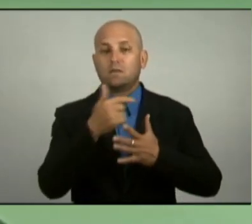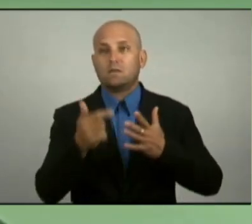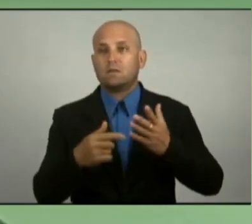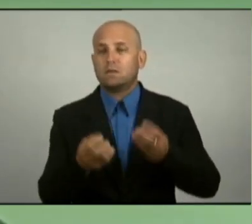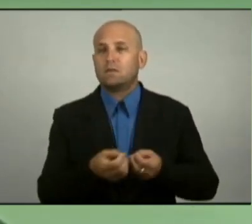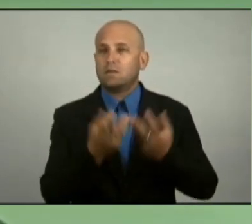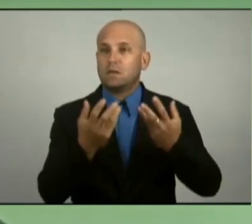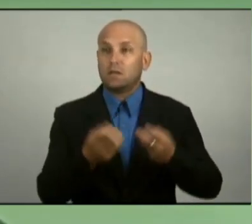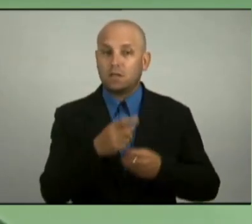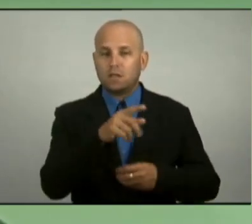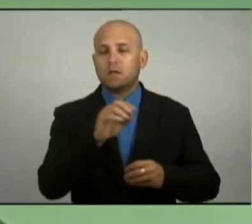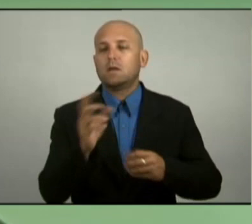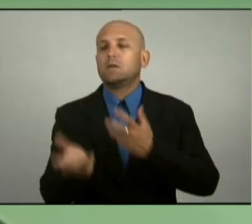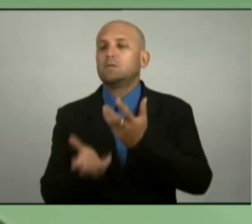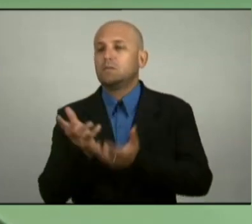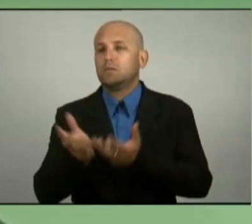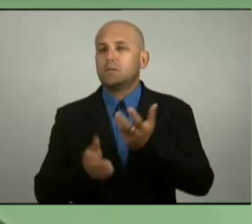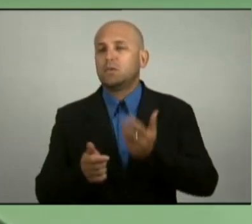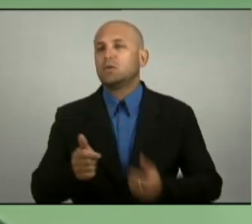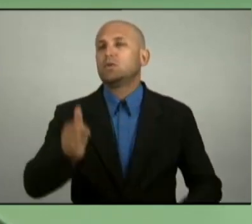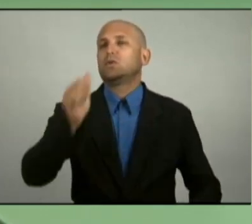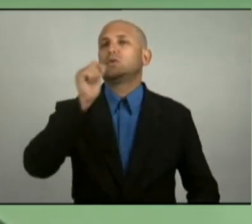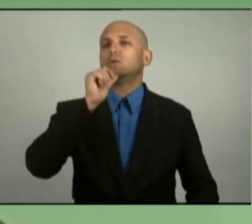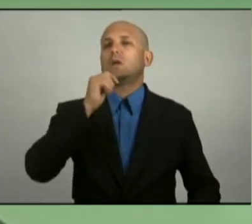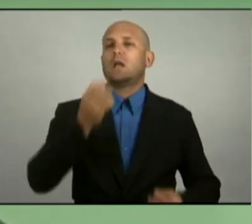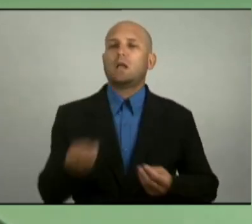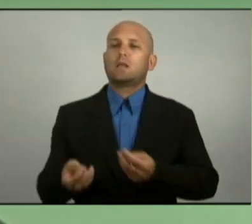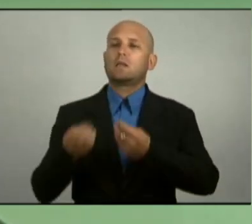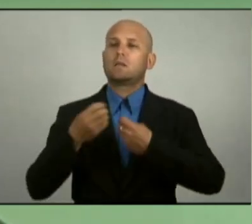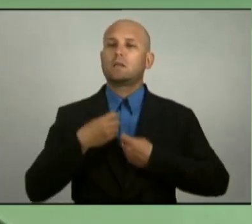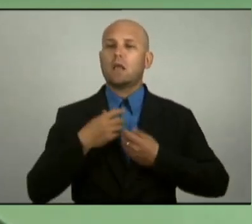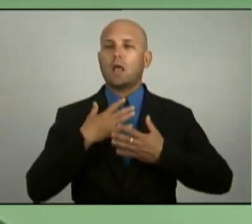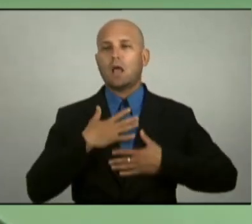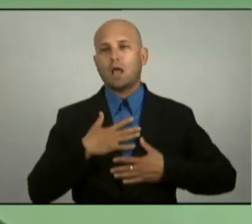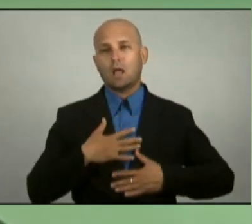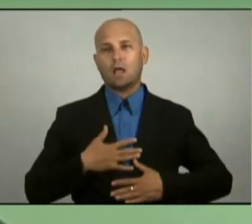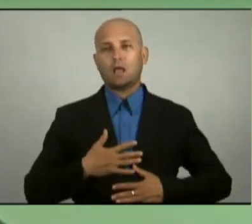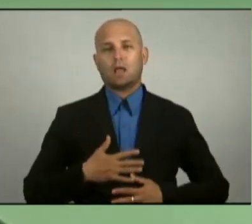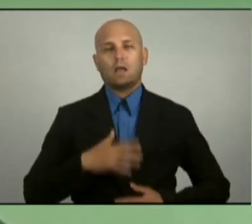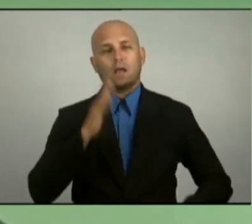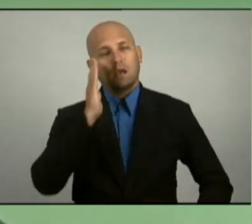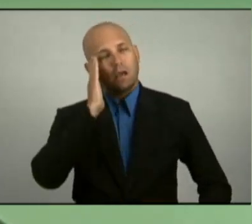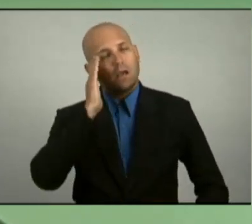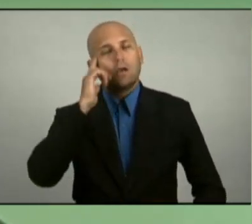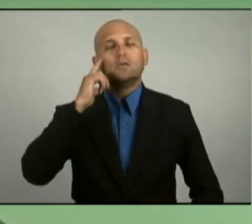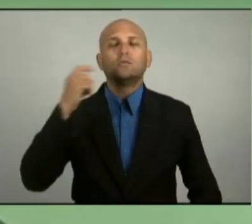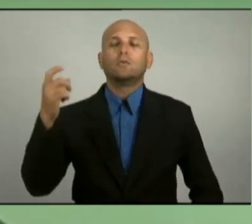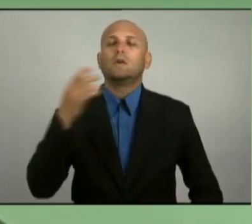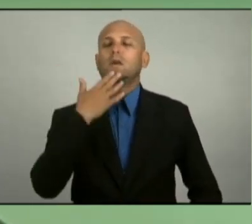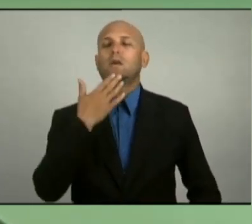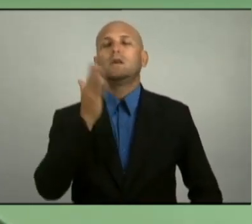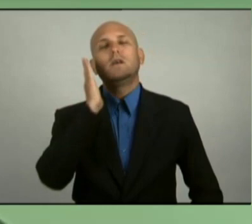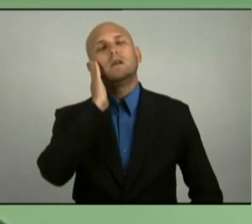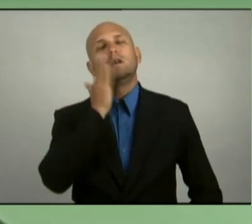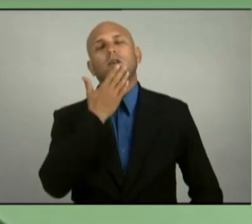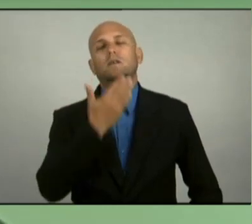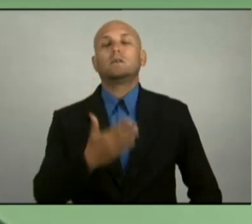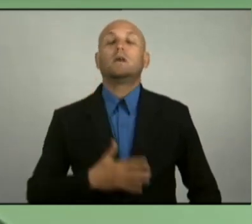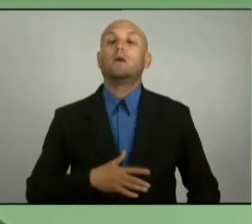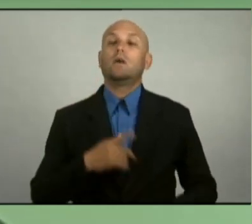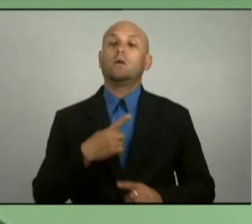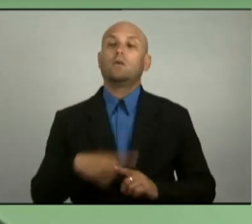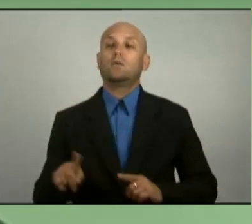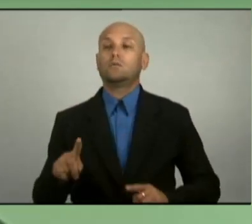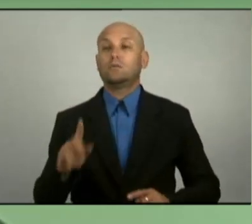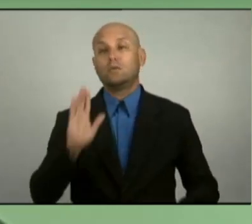naturales si pueden ayudar a mejorar el ciclo de sueño lo otro que se recomienda dentro de la higiene del sueño